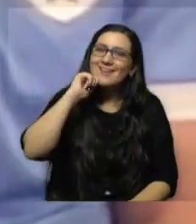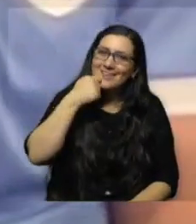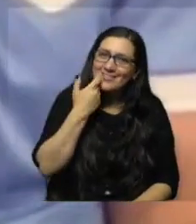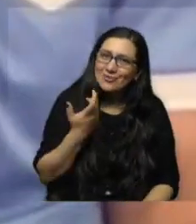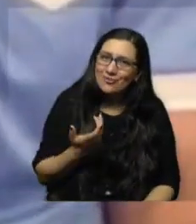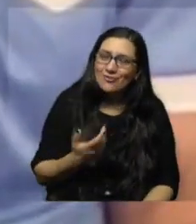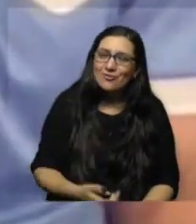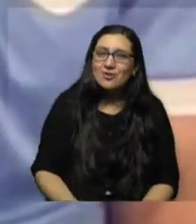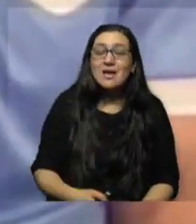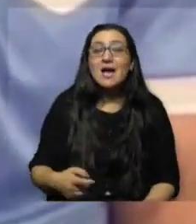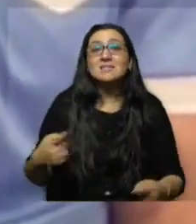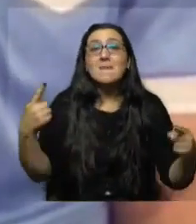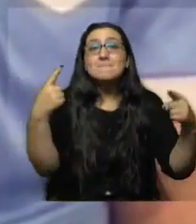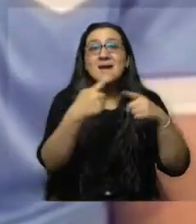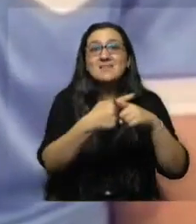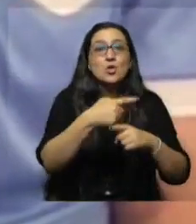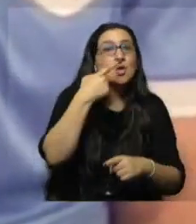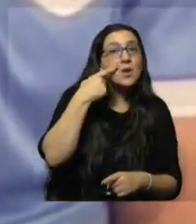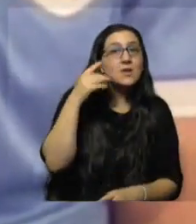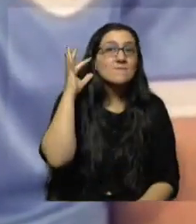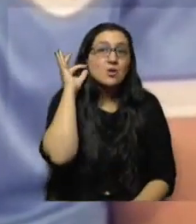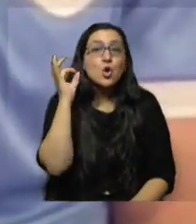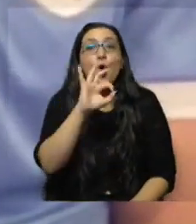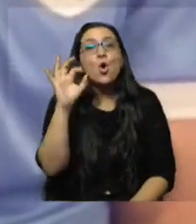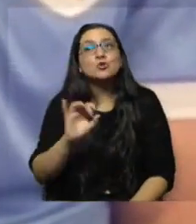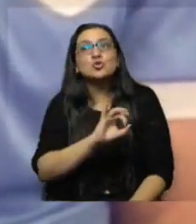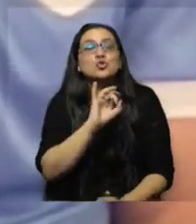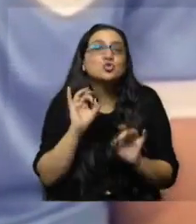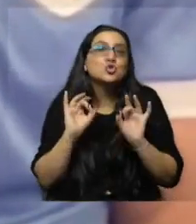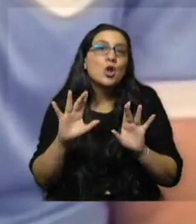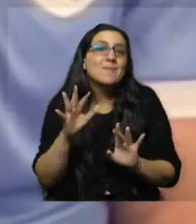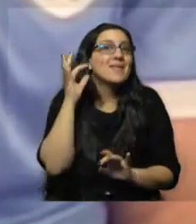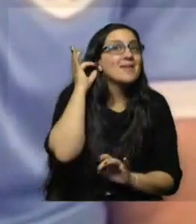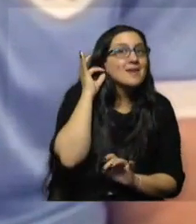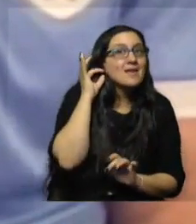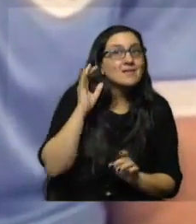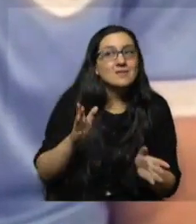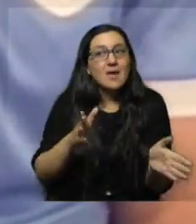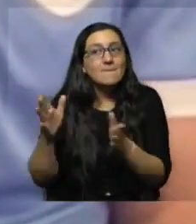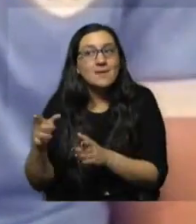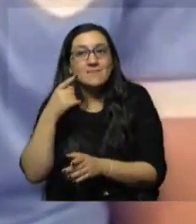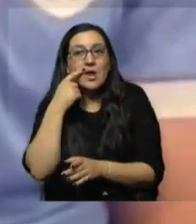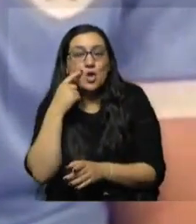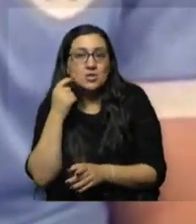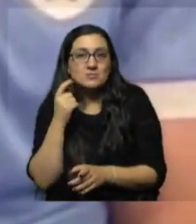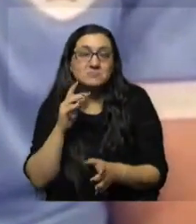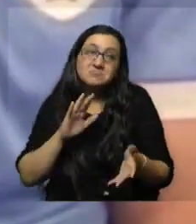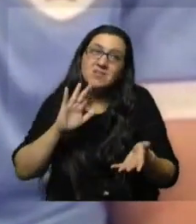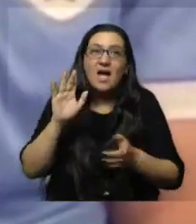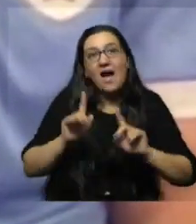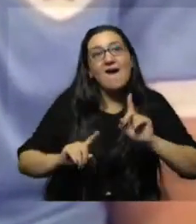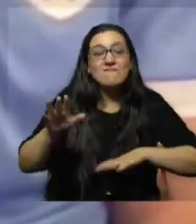hacen partidos mixtos, prácticas mixtas o de niñas y de niños? Y a veces. ¿Y cómo